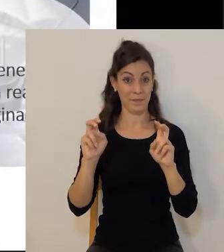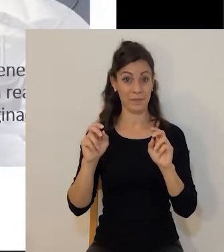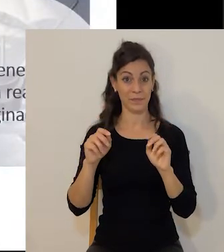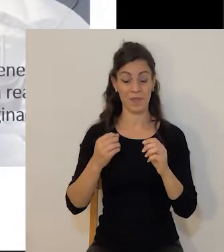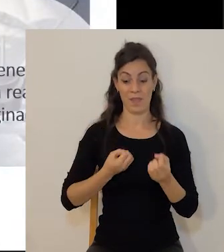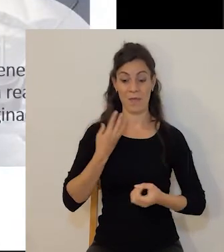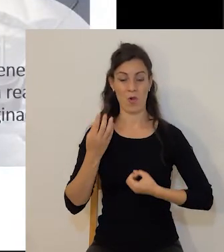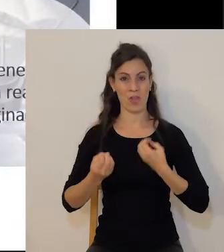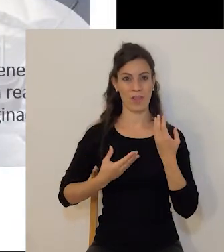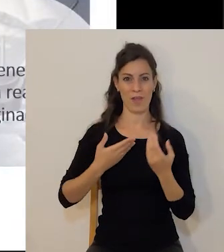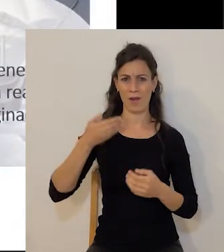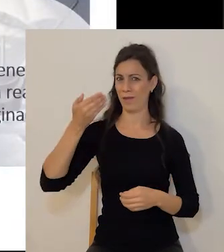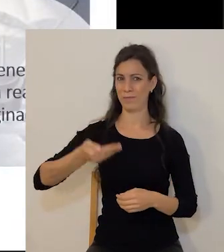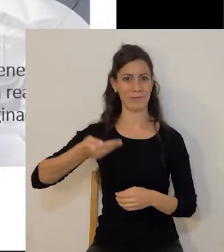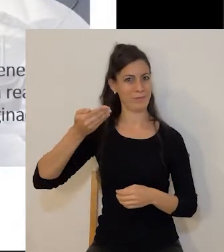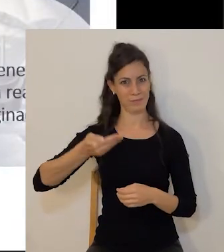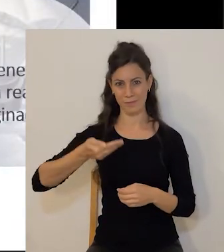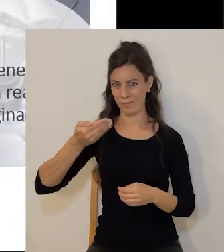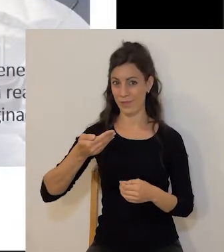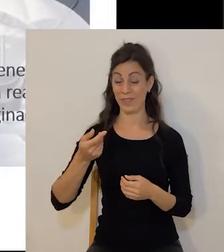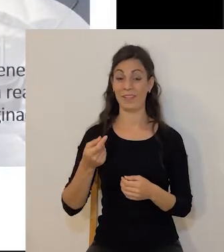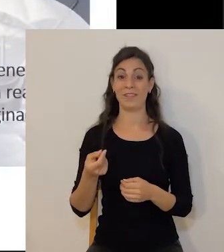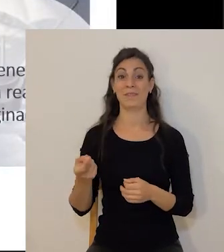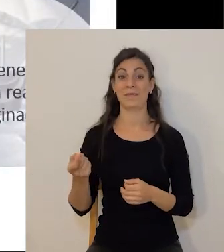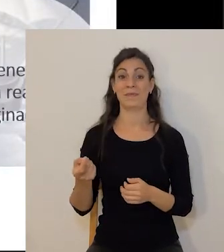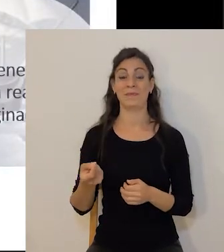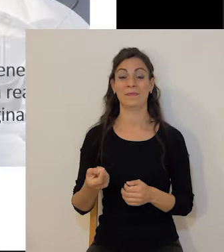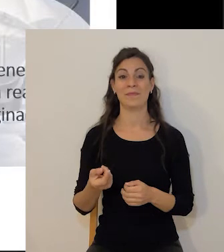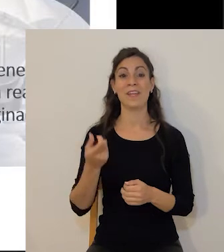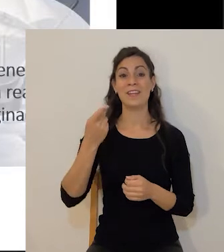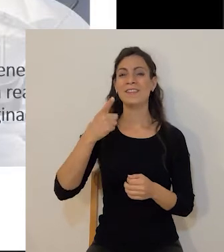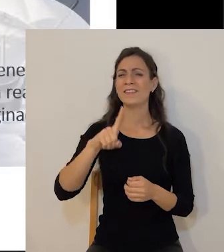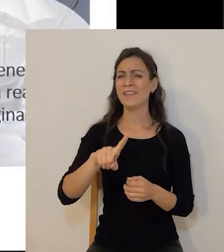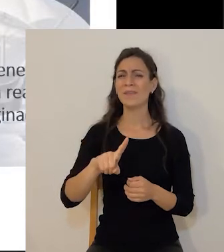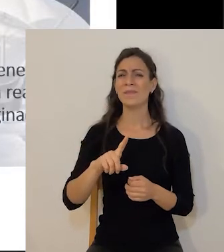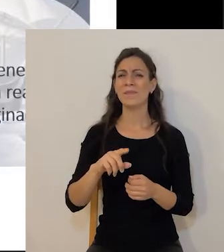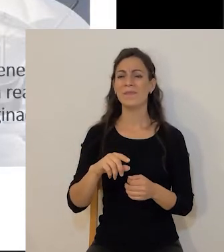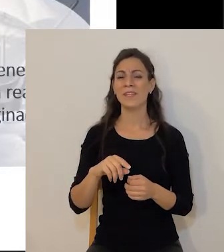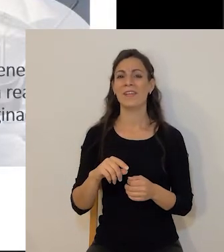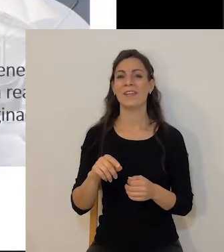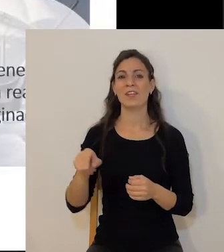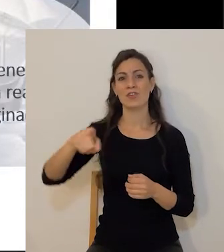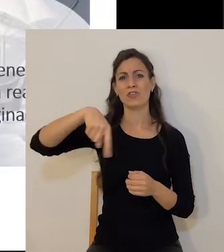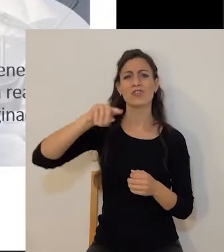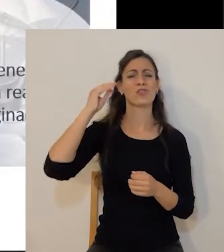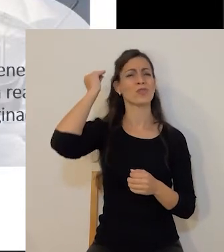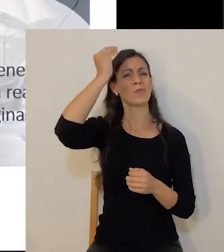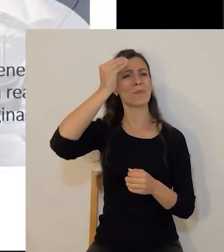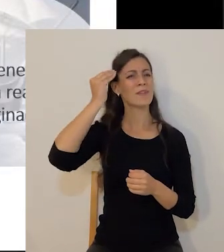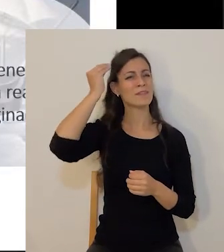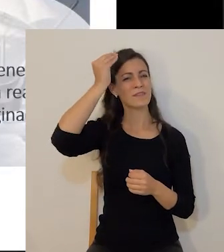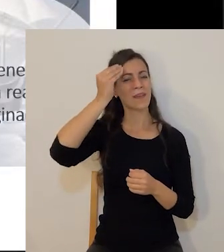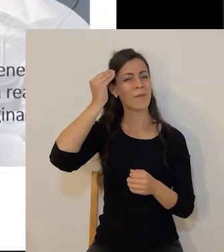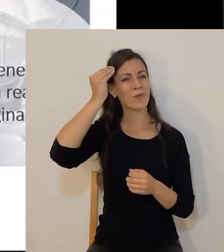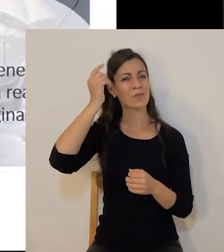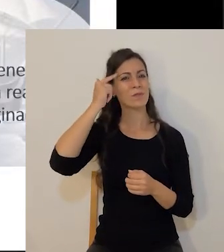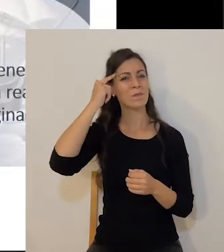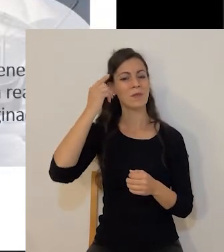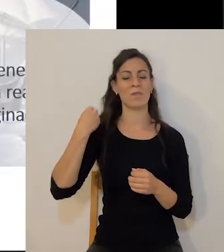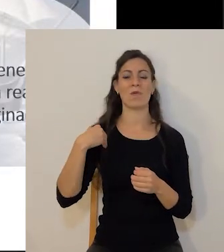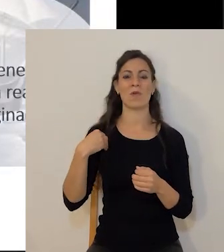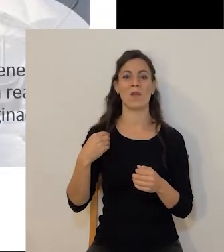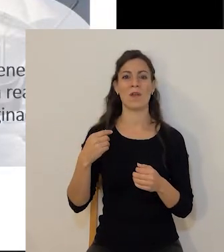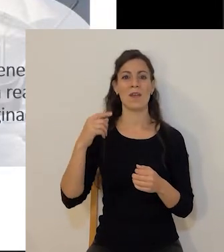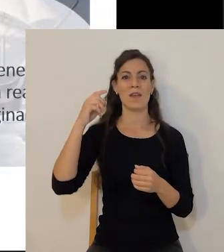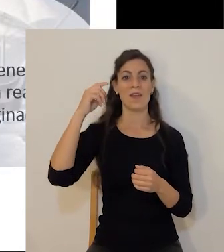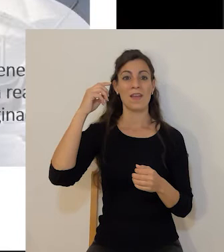las emociones y la importancia que tiene lo que pensamos para esas conexiones